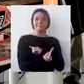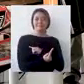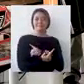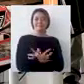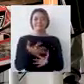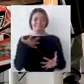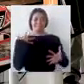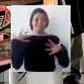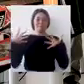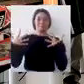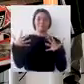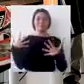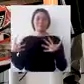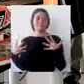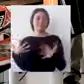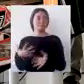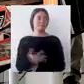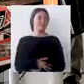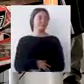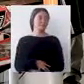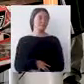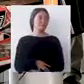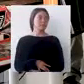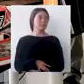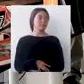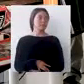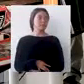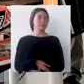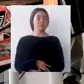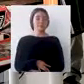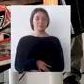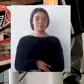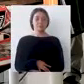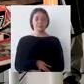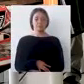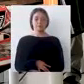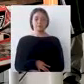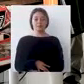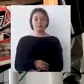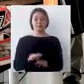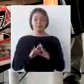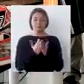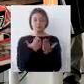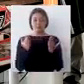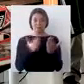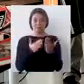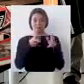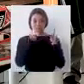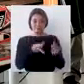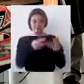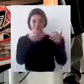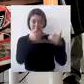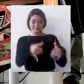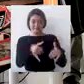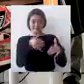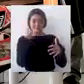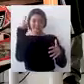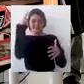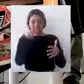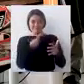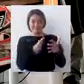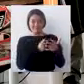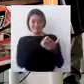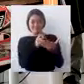Después de realizar este personaje, se crea una historia y los que tengan la experticia en dibujo, dibujan